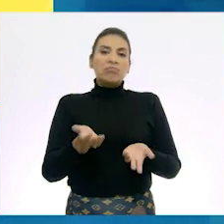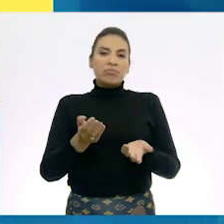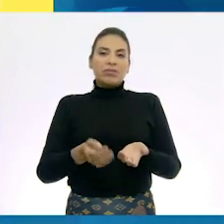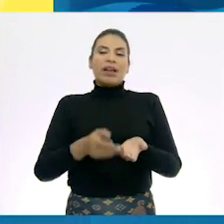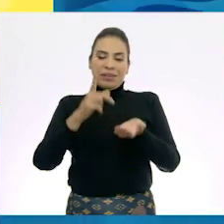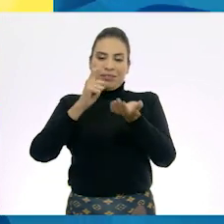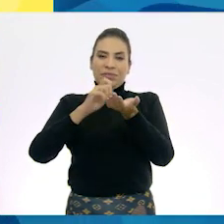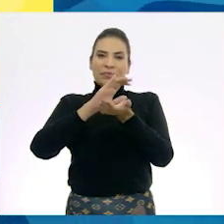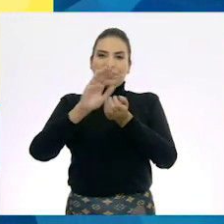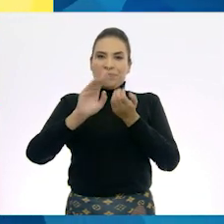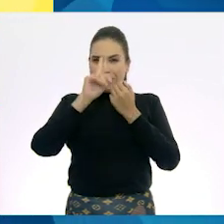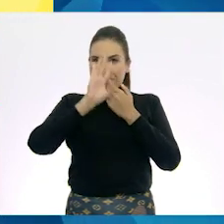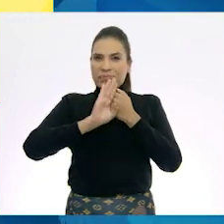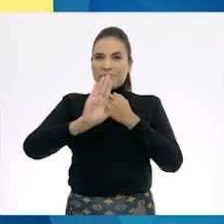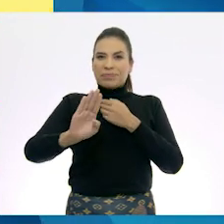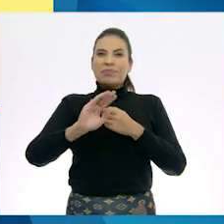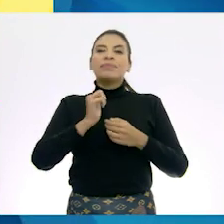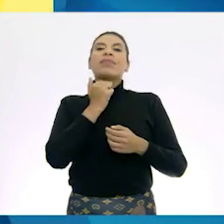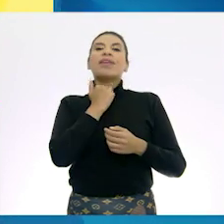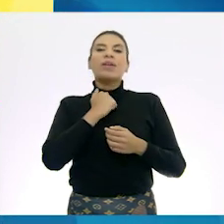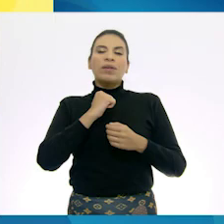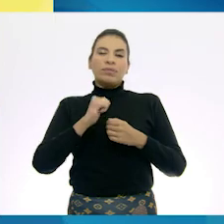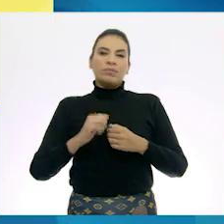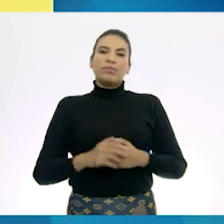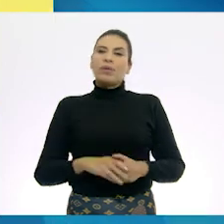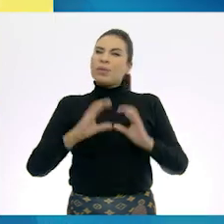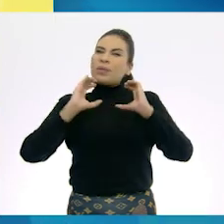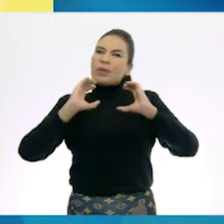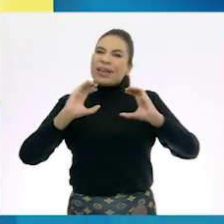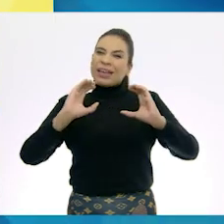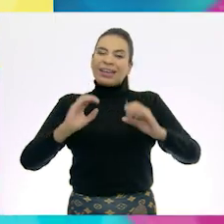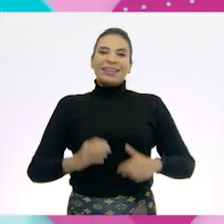usa desinfectantes a base de alcohol. ¡Cuídate!